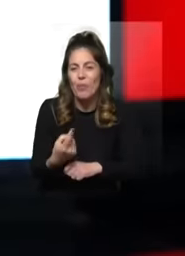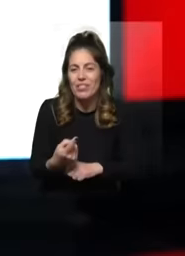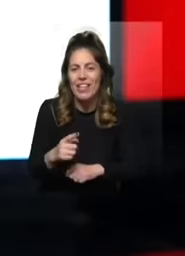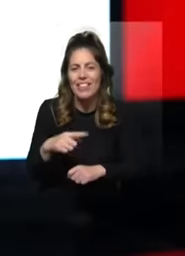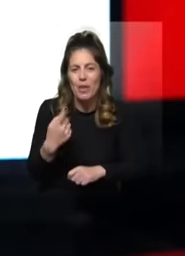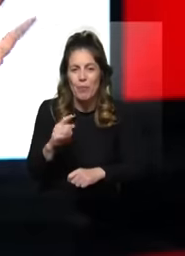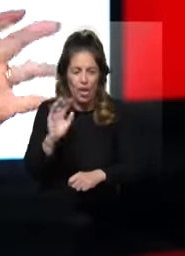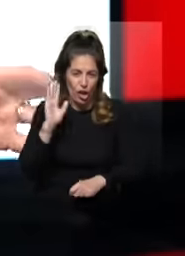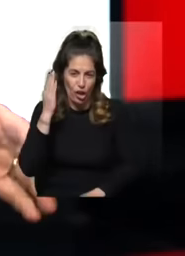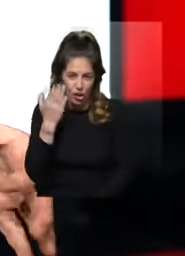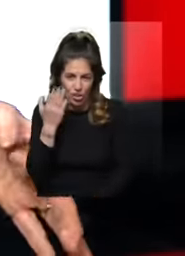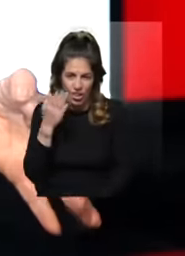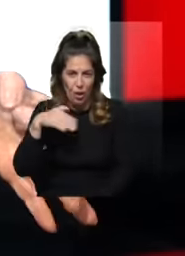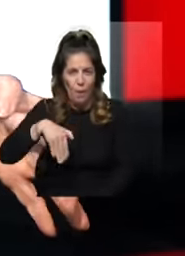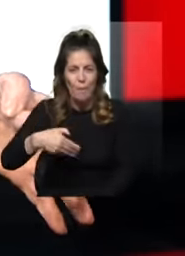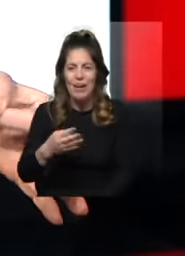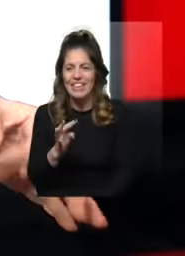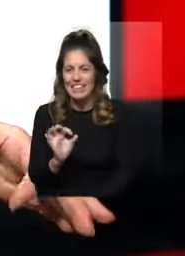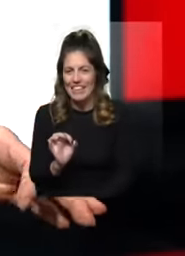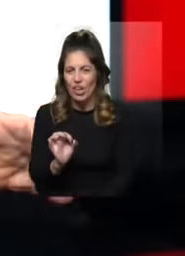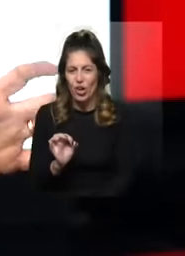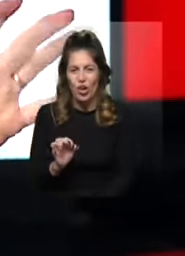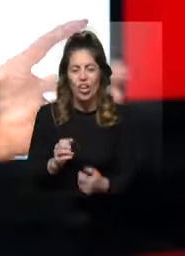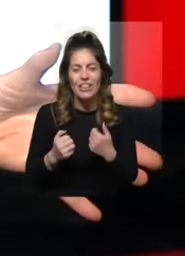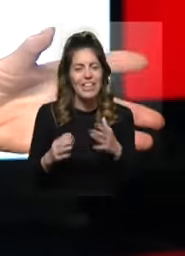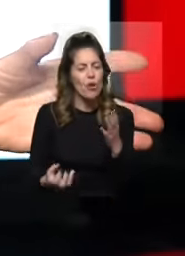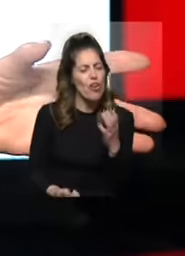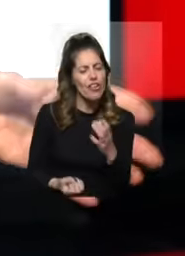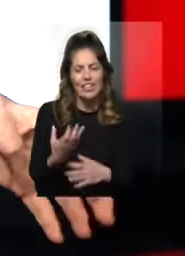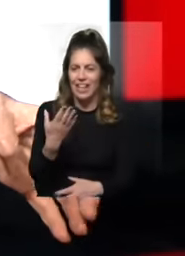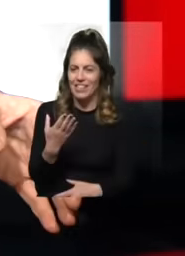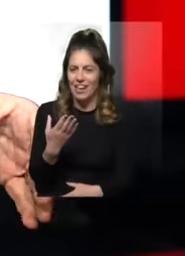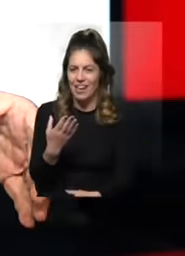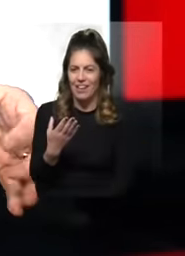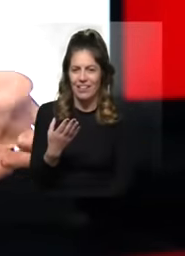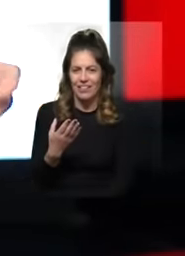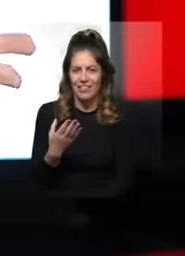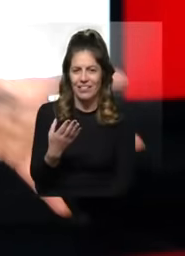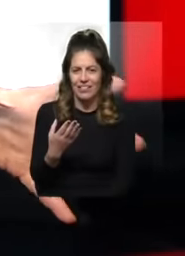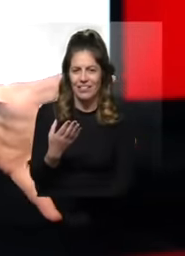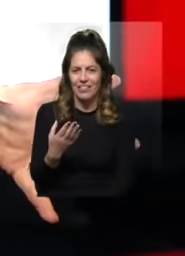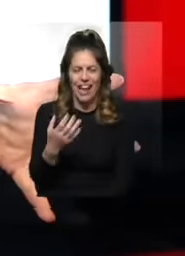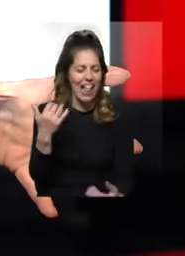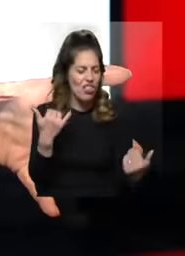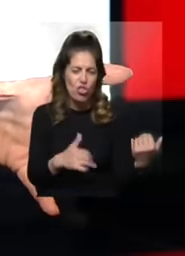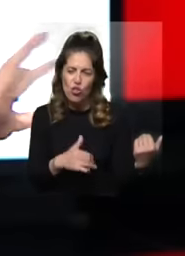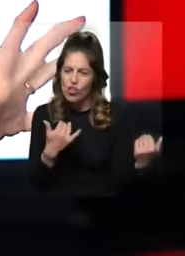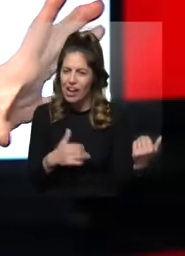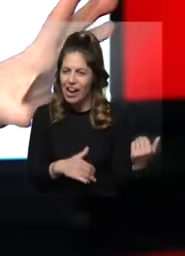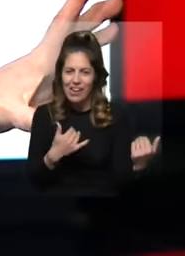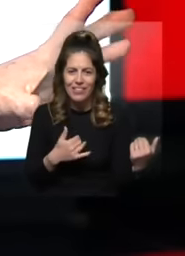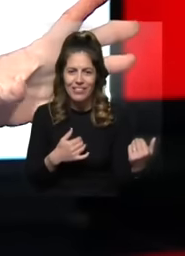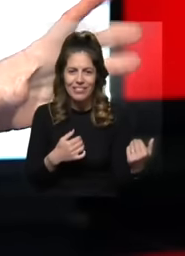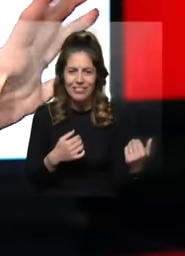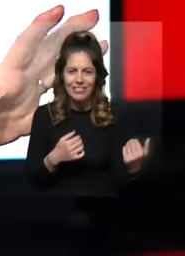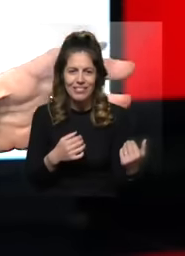Después lo reconocieron. Mateo tenía de entrada una originalidad. al tocar que nadie